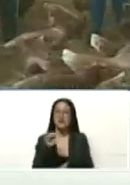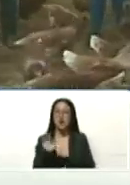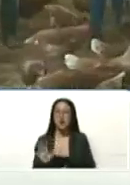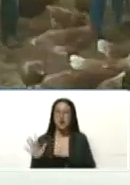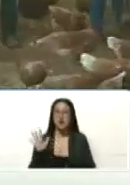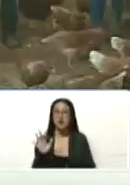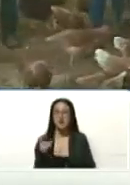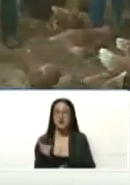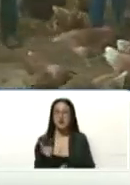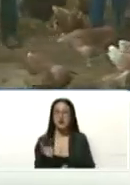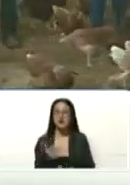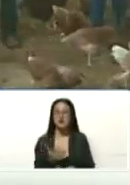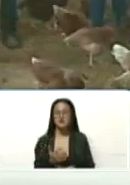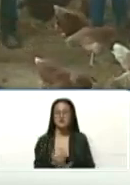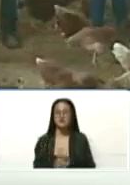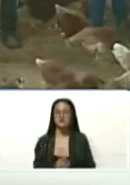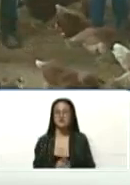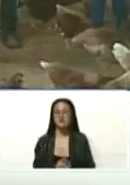tiene vocación exportadora.